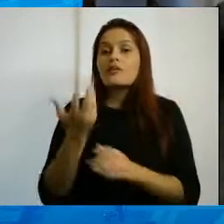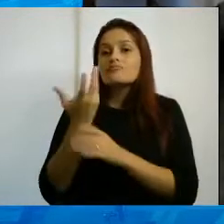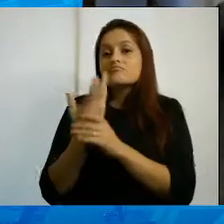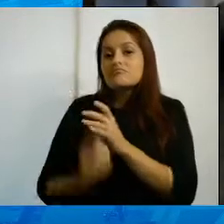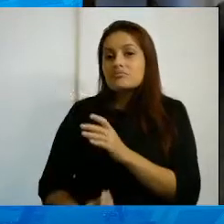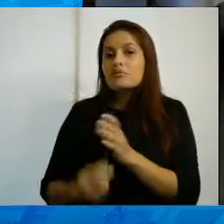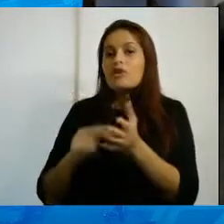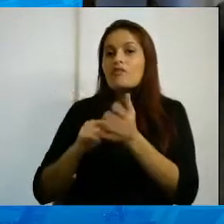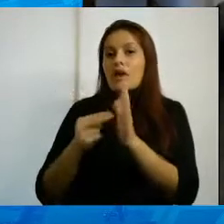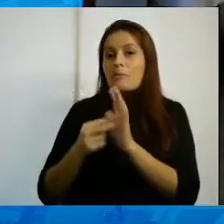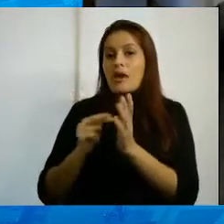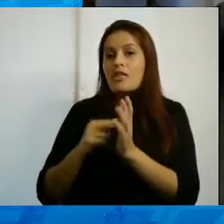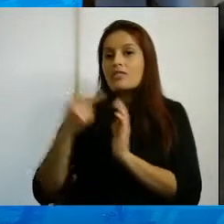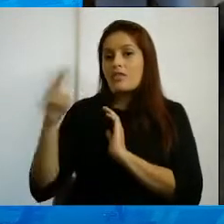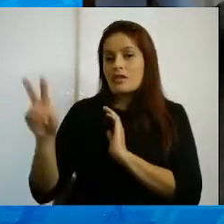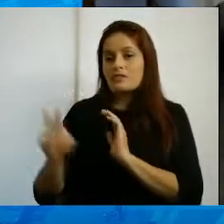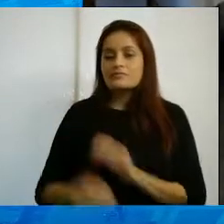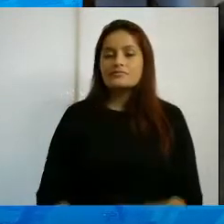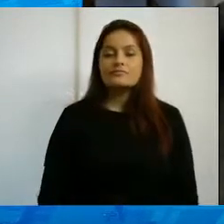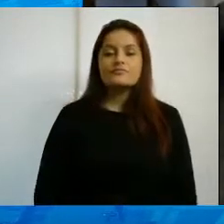participativamente también esta situación.